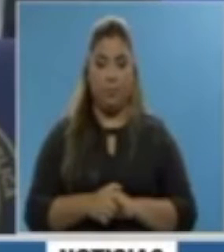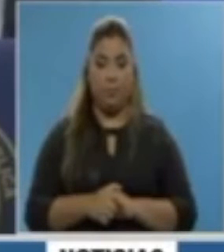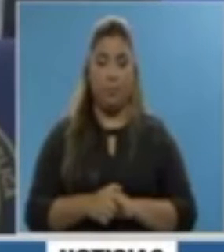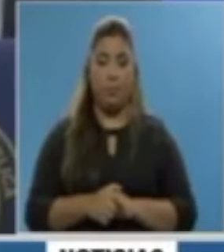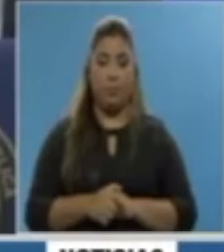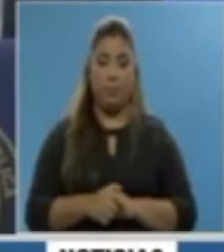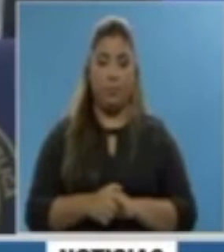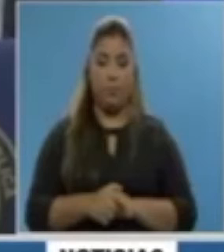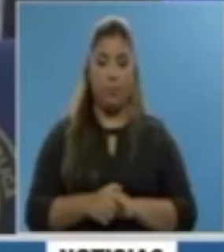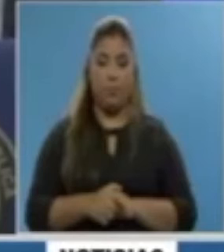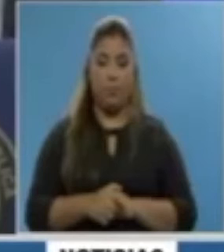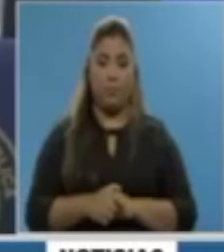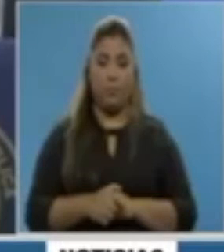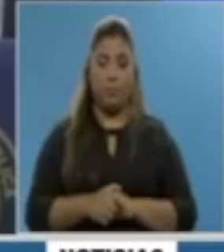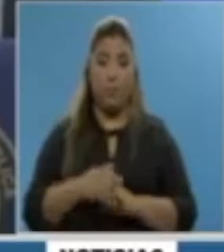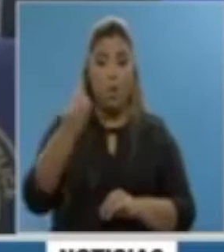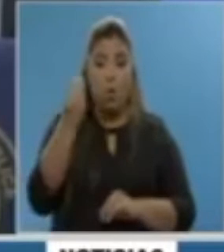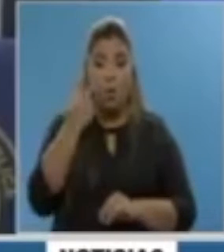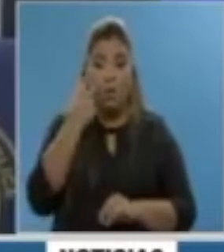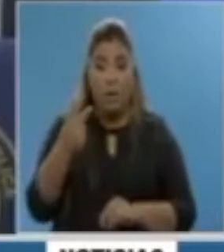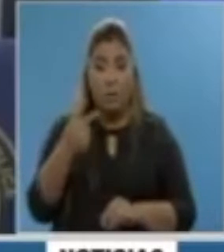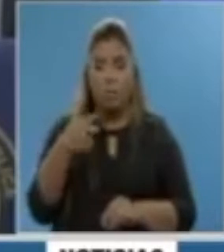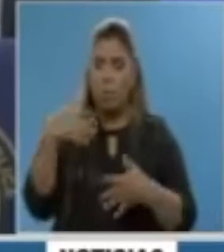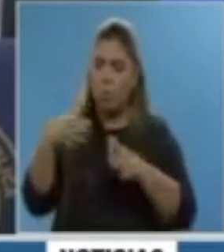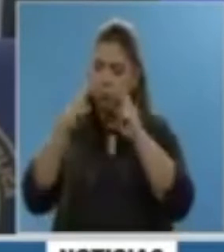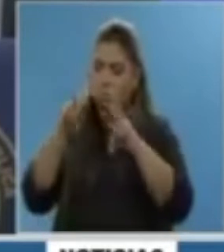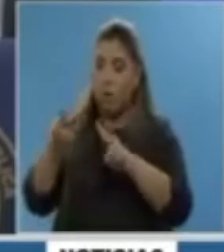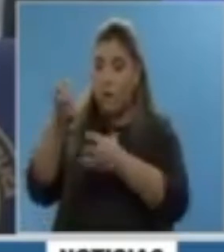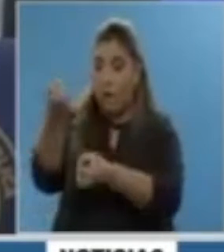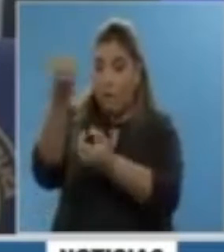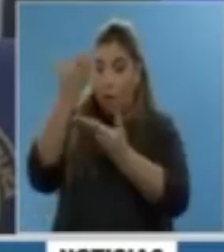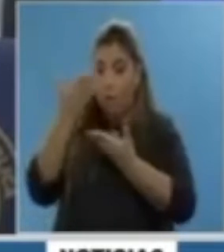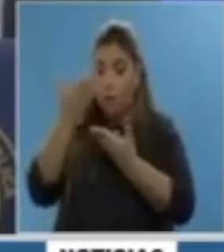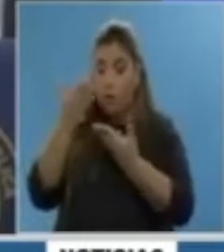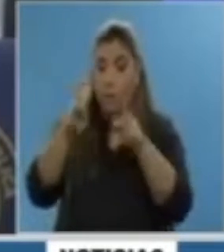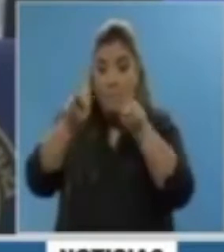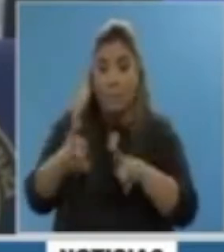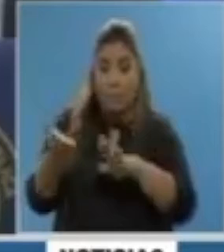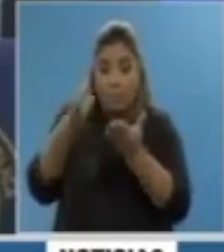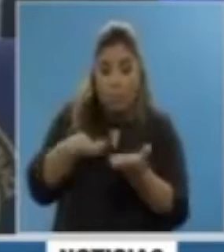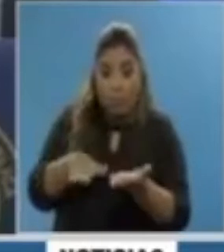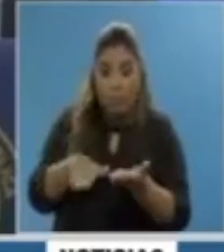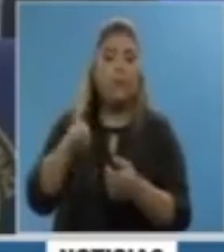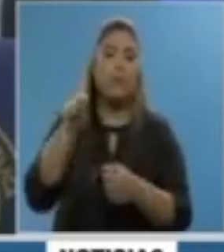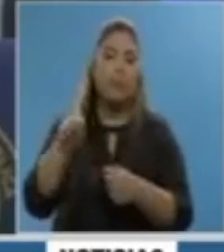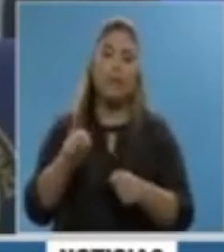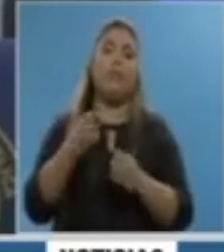Cuando tomamos esta información basada en el número de defunciones, y como hemos mencionado antes, las defunciones